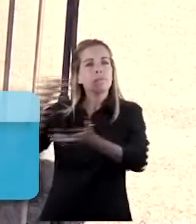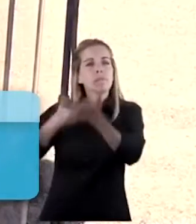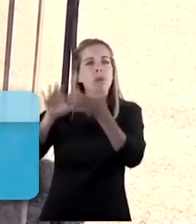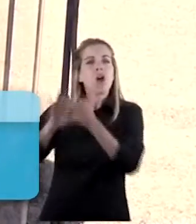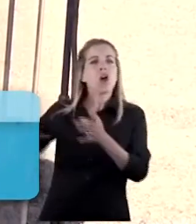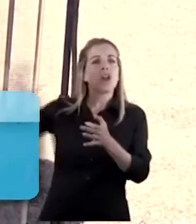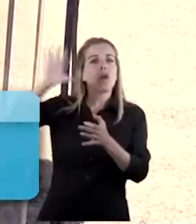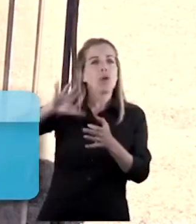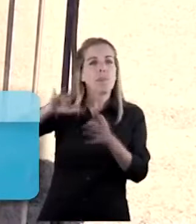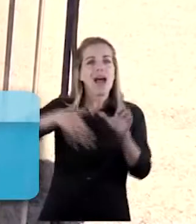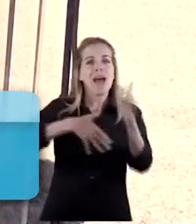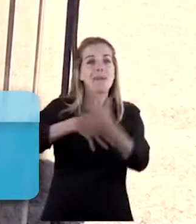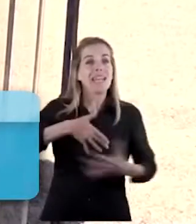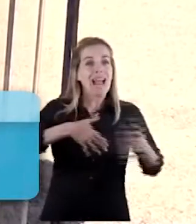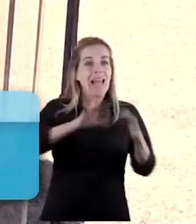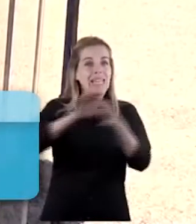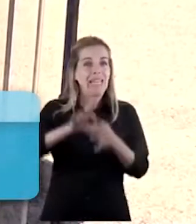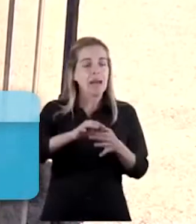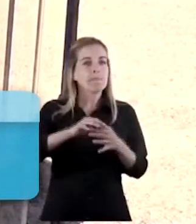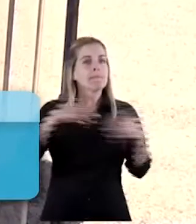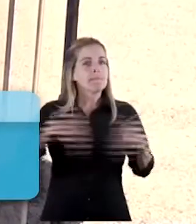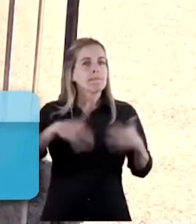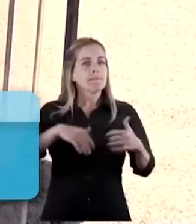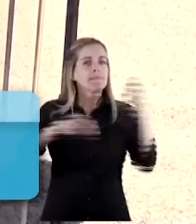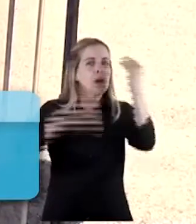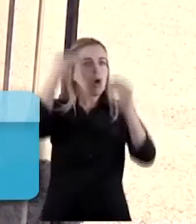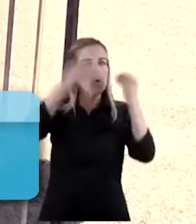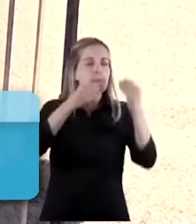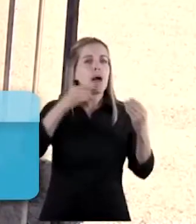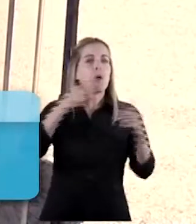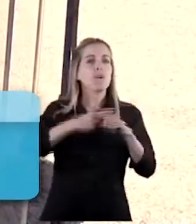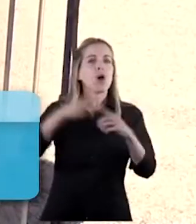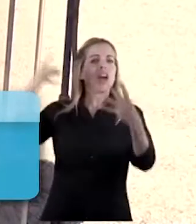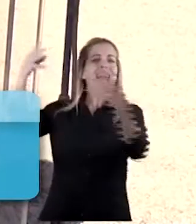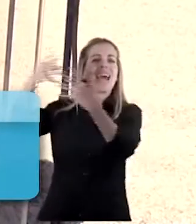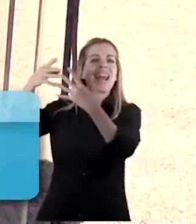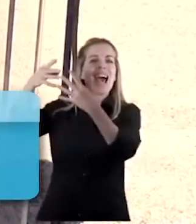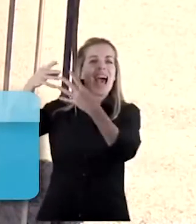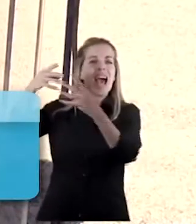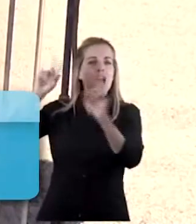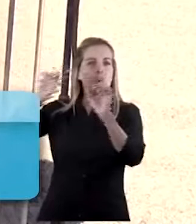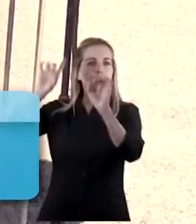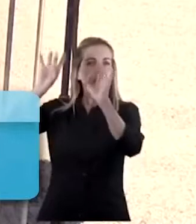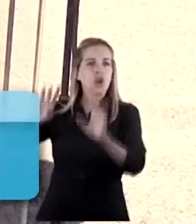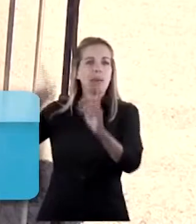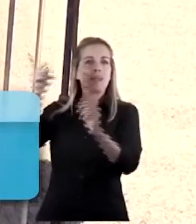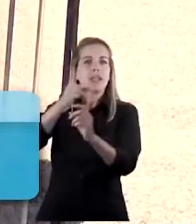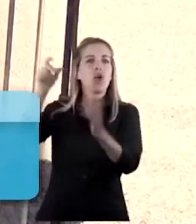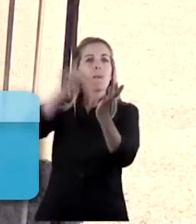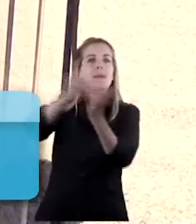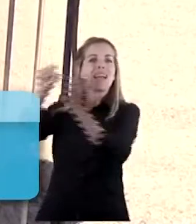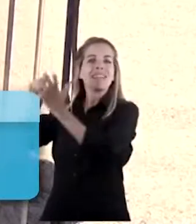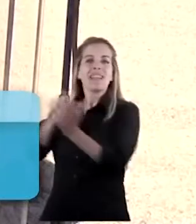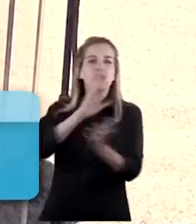por lo que está sucediendo en Ucrania. Y como es sabido, no es algo que solo repercute en los países en conflicto,